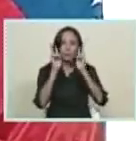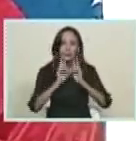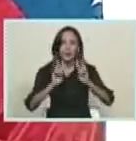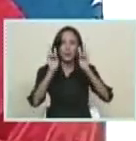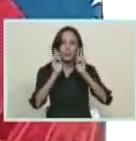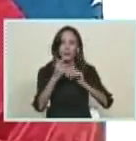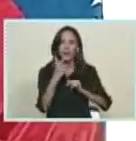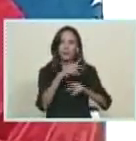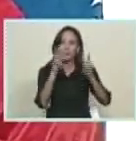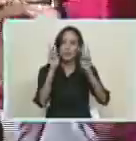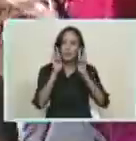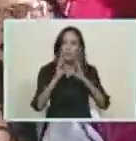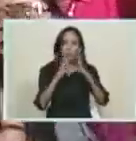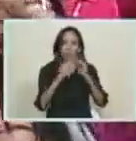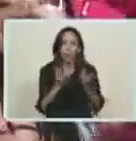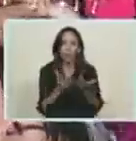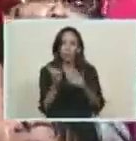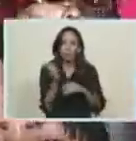limpieza.